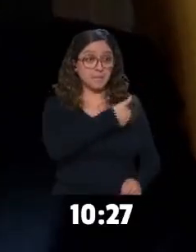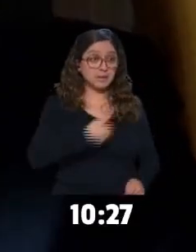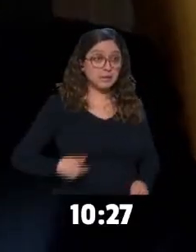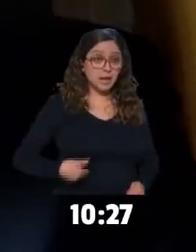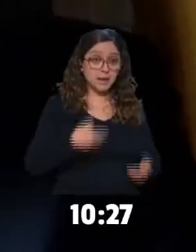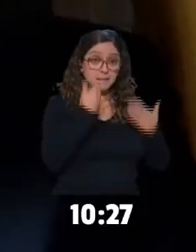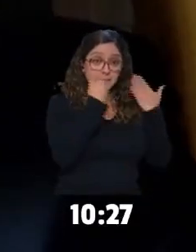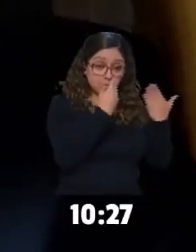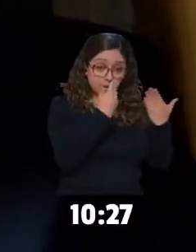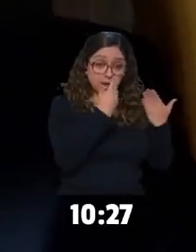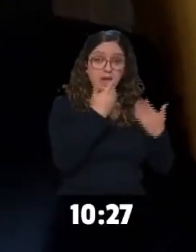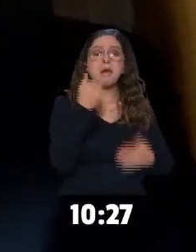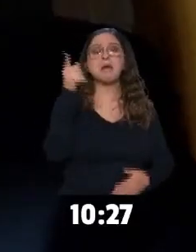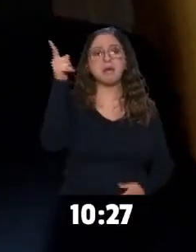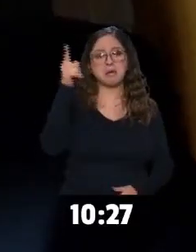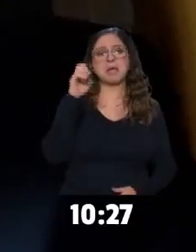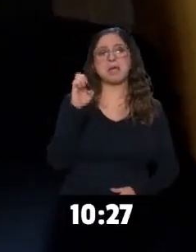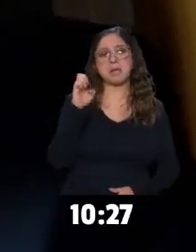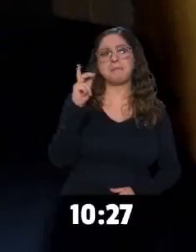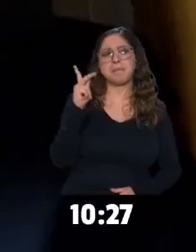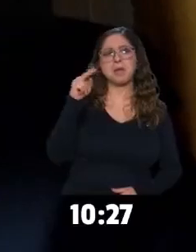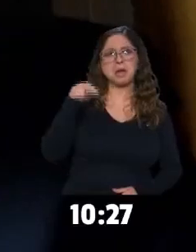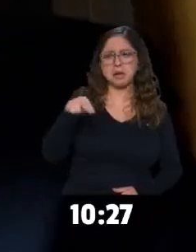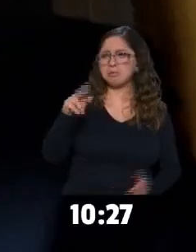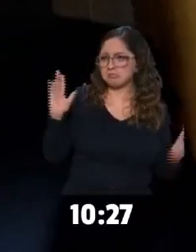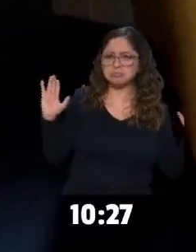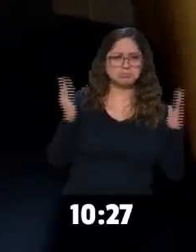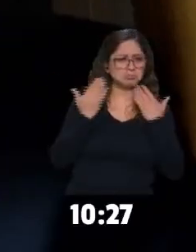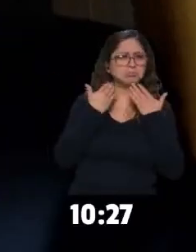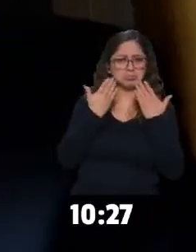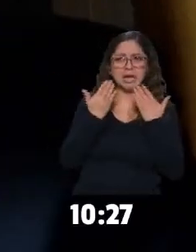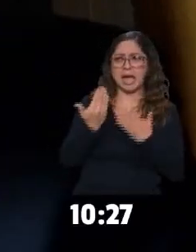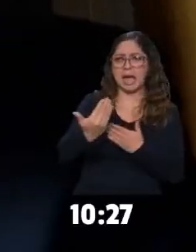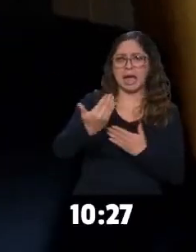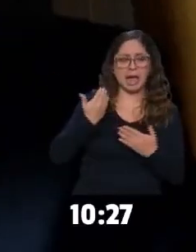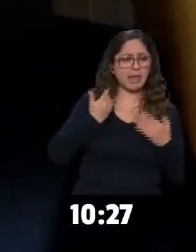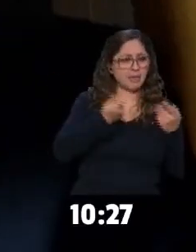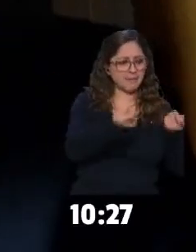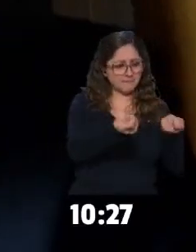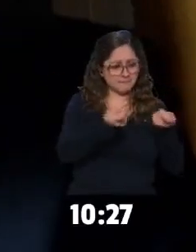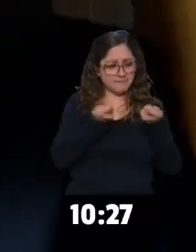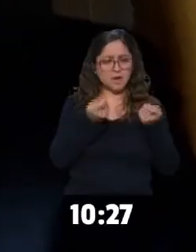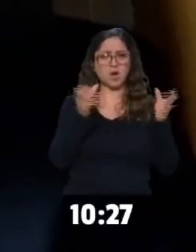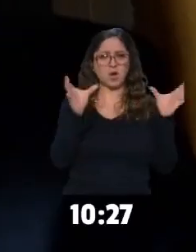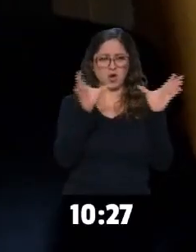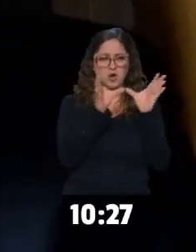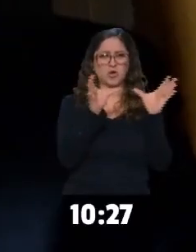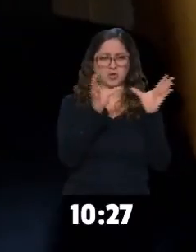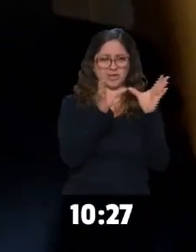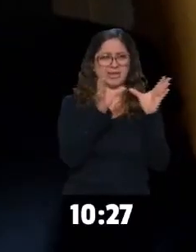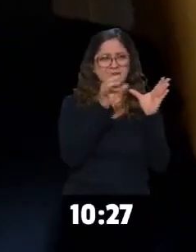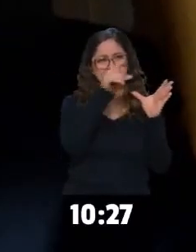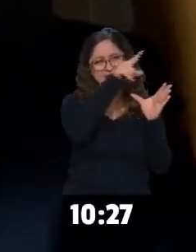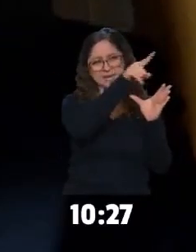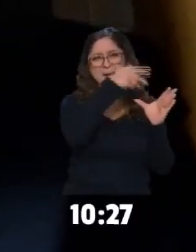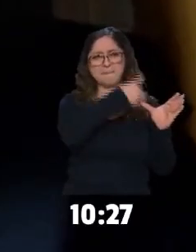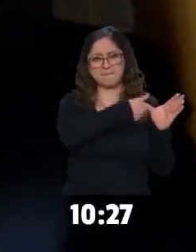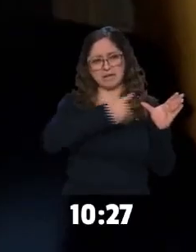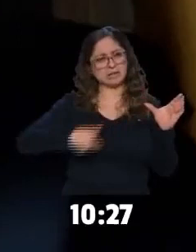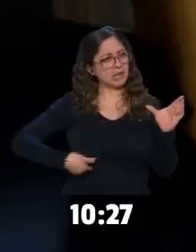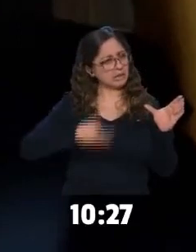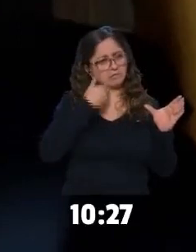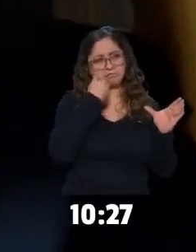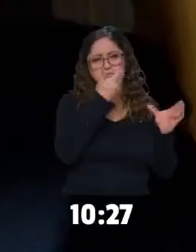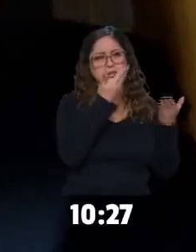aceptó que antes incluso de que le dieran su constancia de presidente electo al licenciado López Obrador,